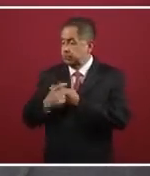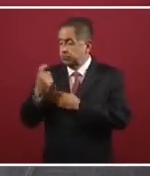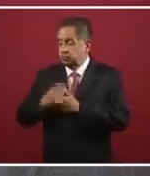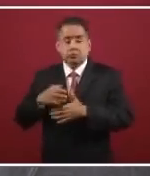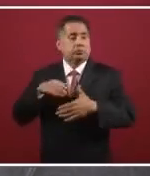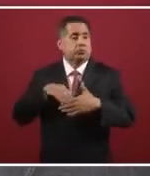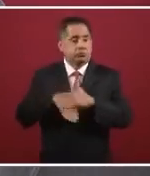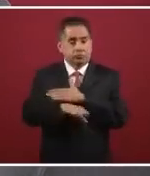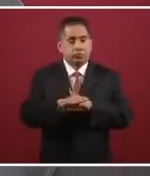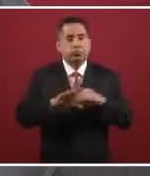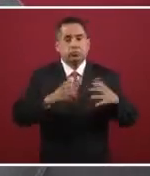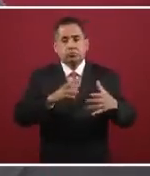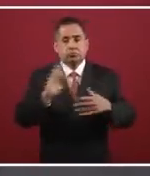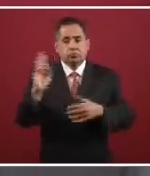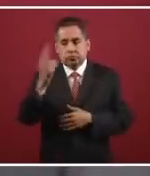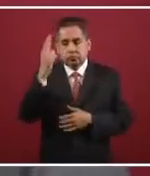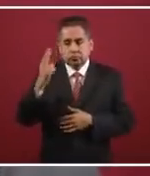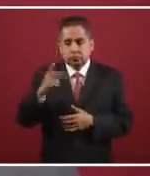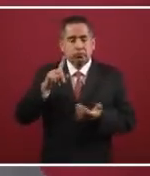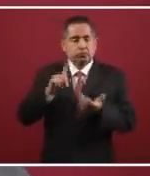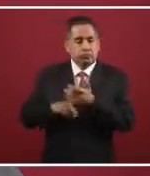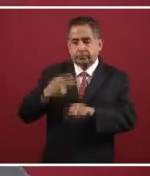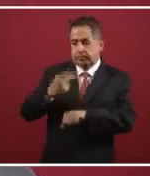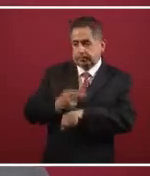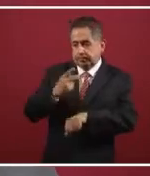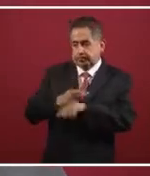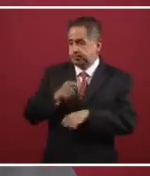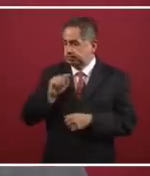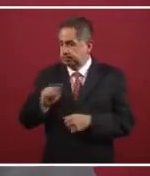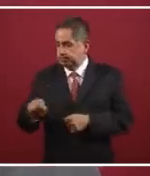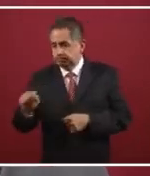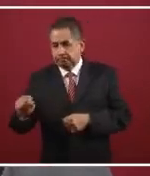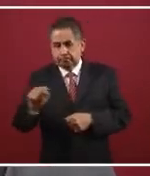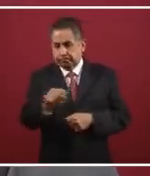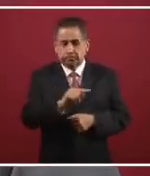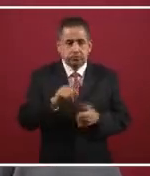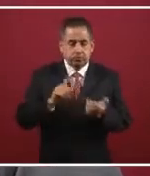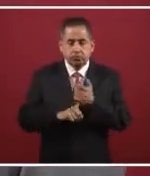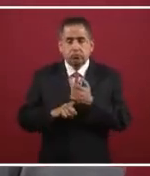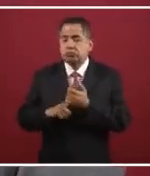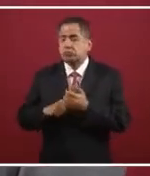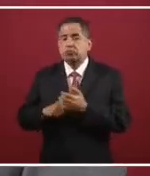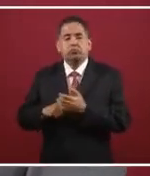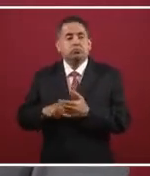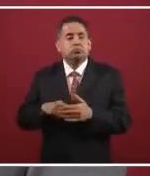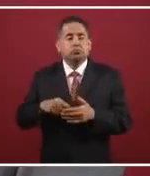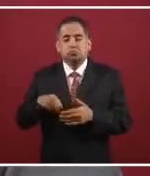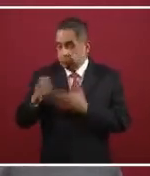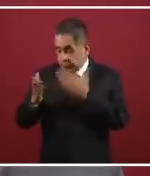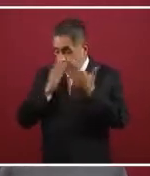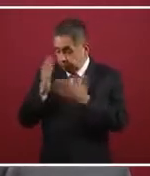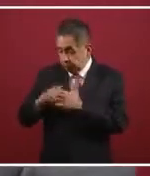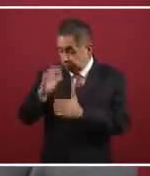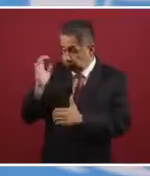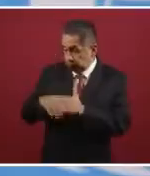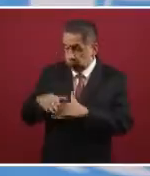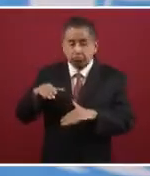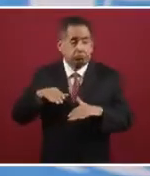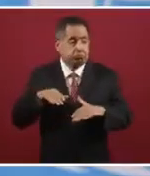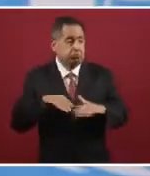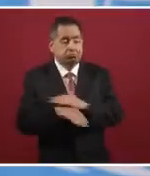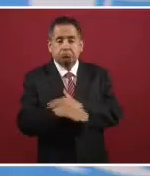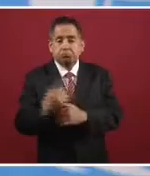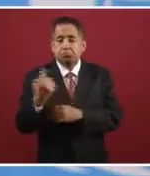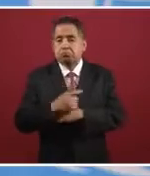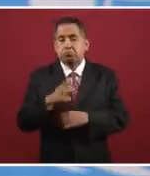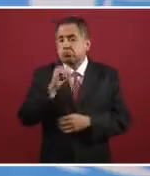UNAM tiene escuelas de nivel medio superior y el que estudia